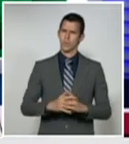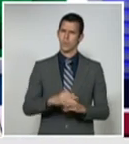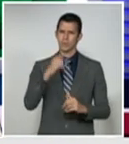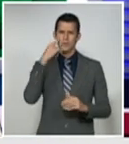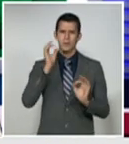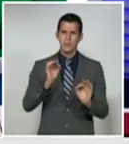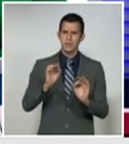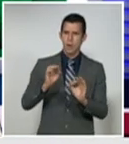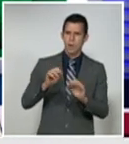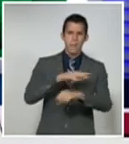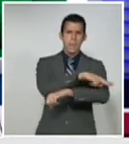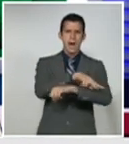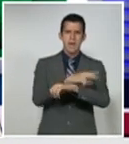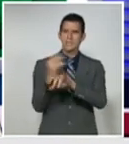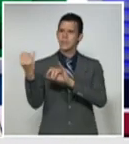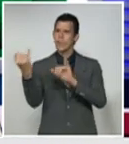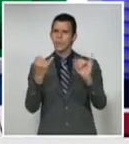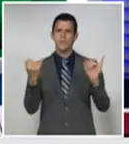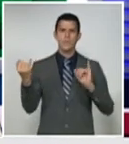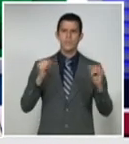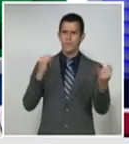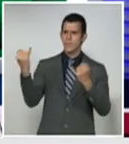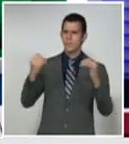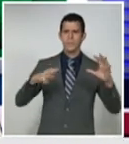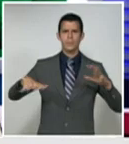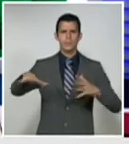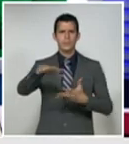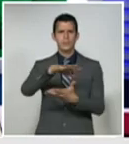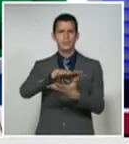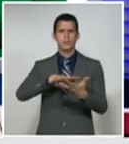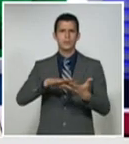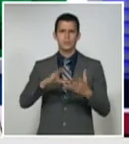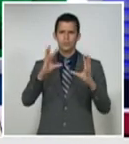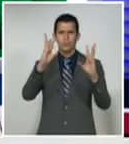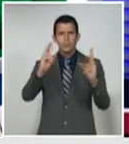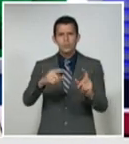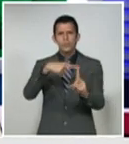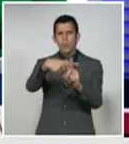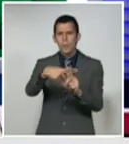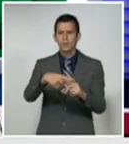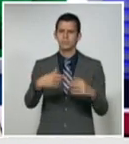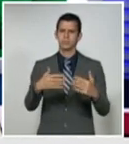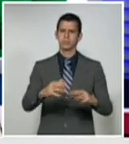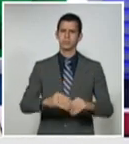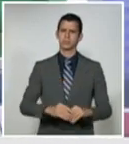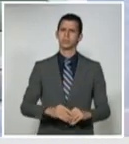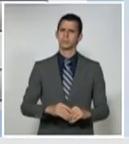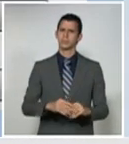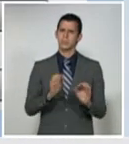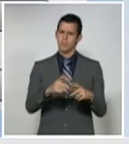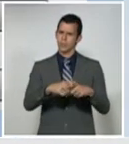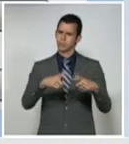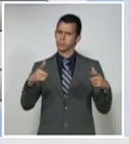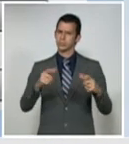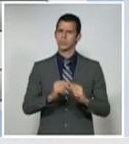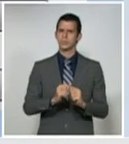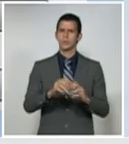informando casos de COVID, la cifra es elevada. Ya se acumulan